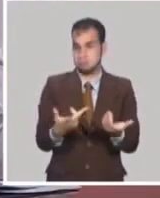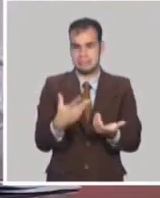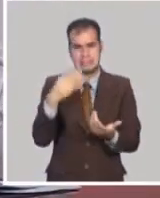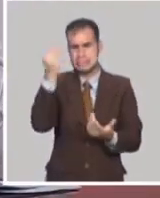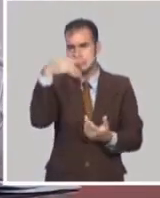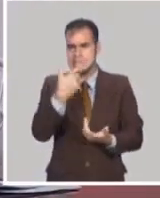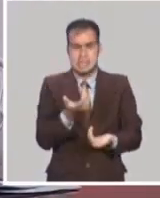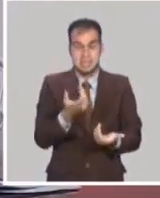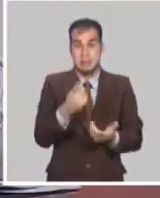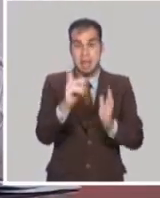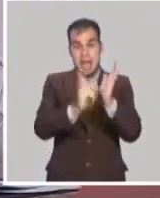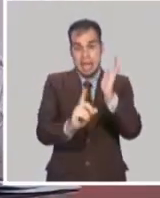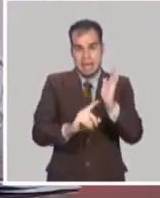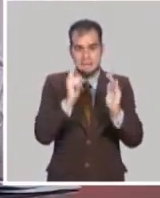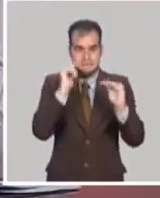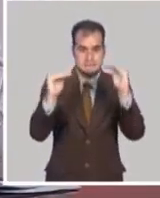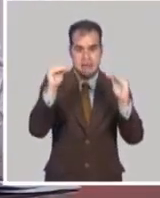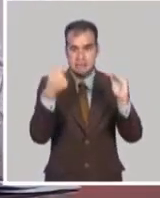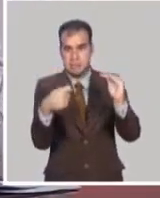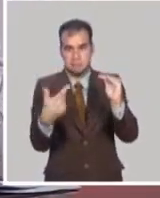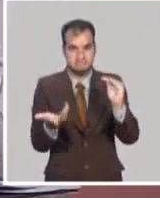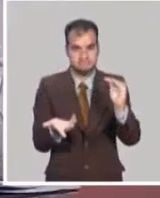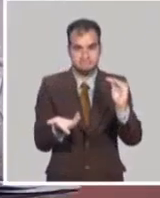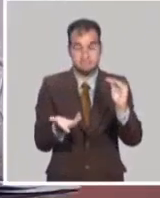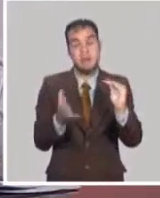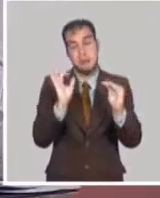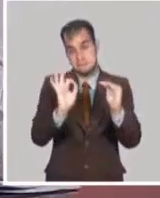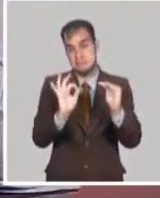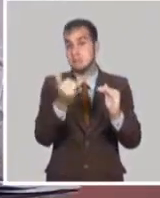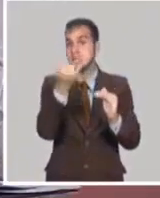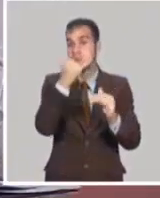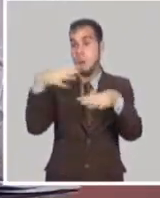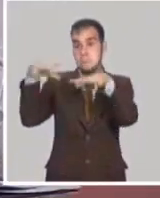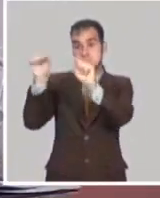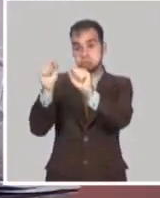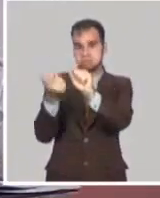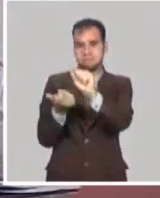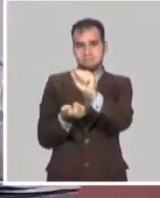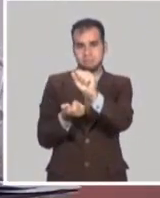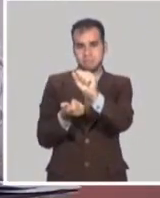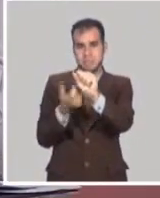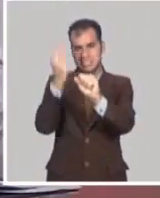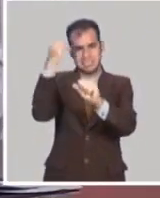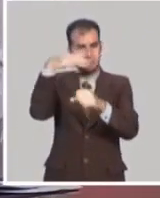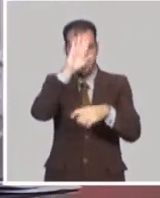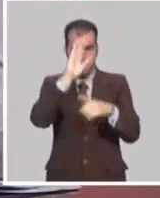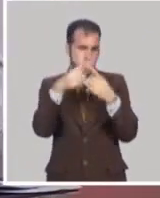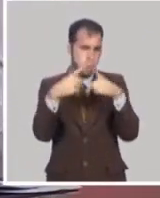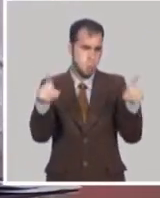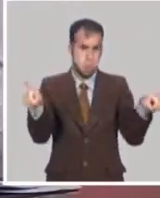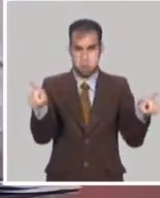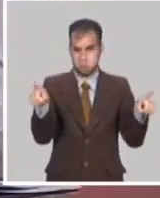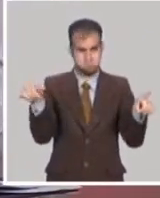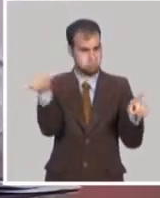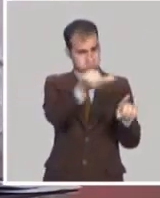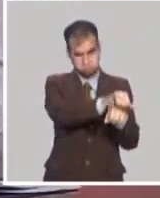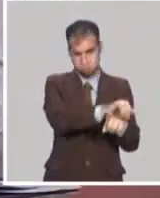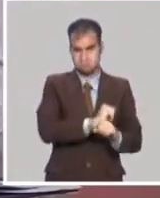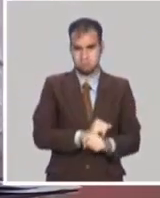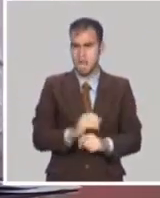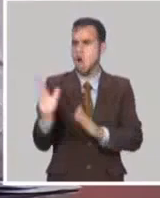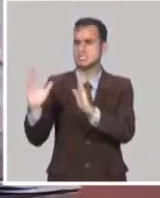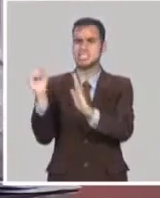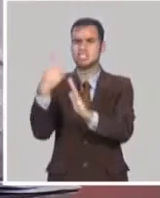tenemos en el país es decir que por eso que se están produciendo afectaciones prácticamente en todo el país para poder mantener un equilibrio